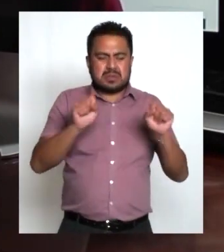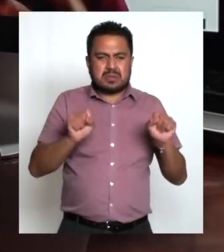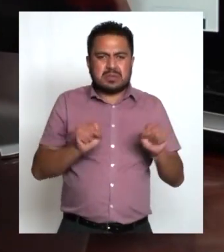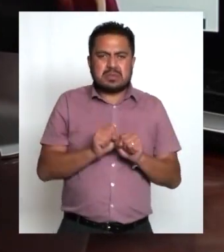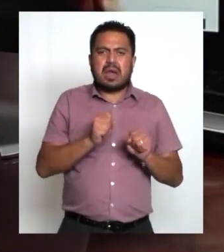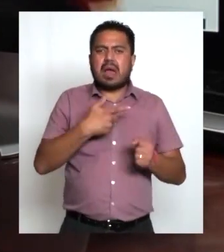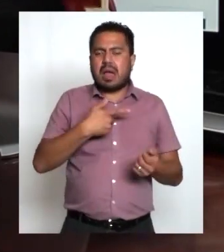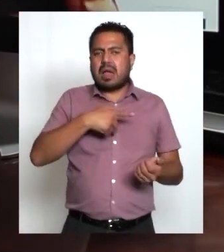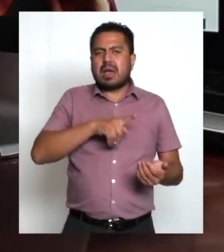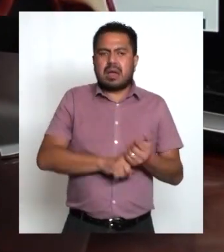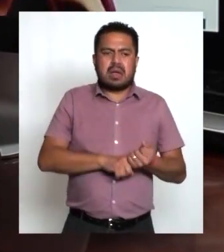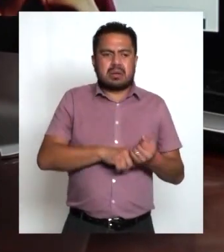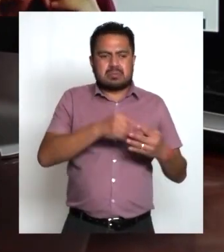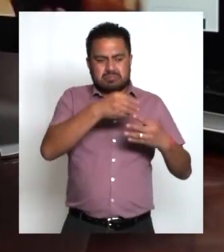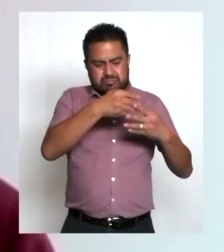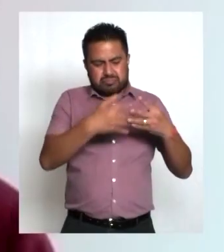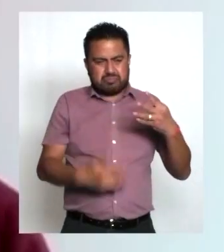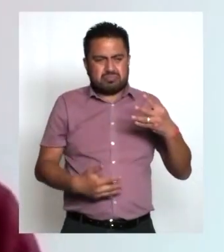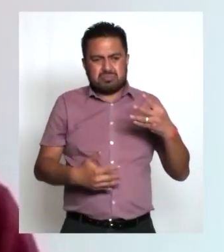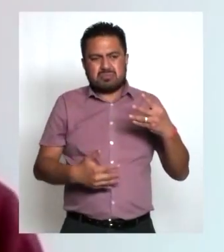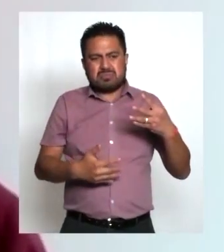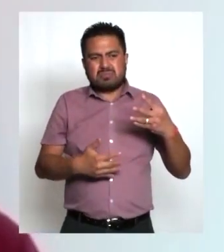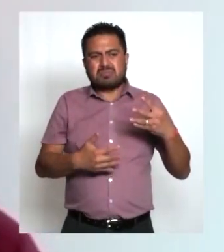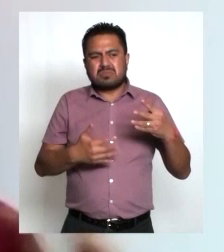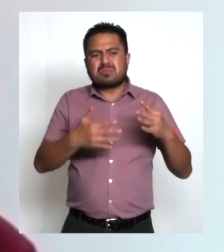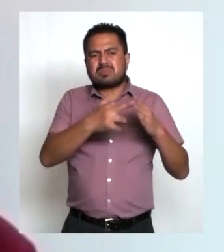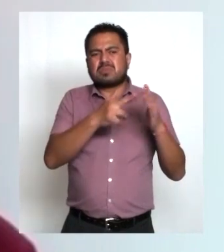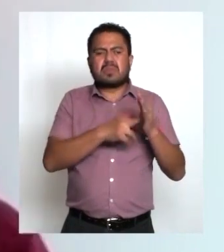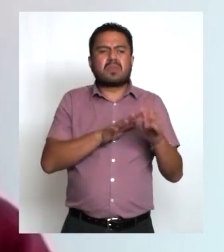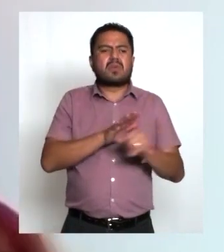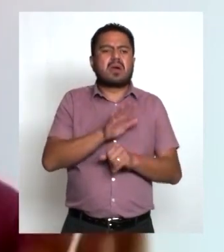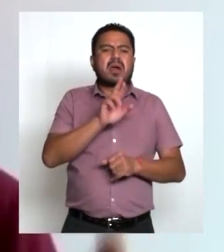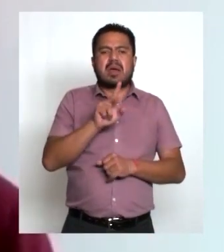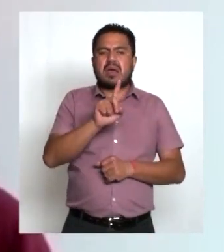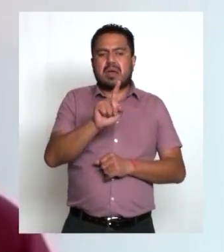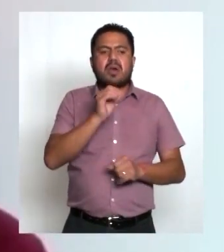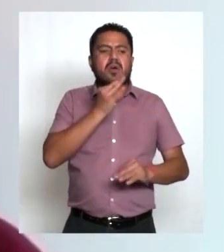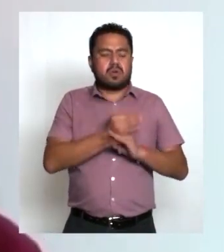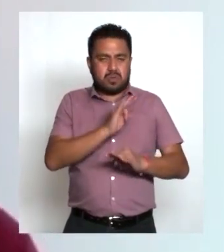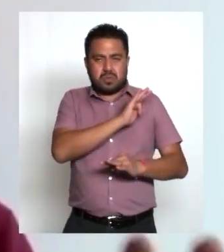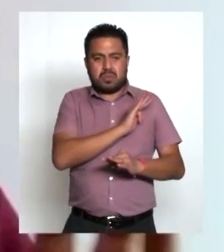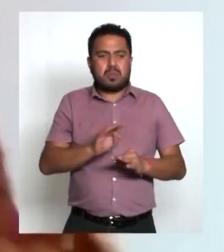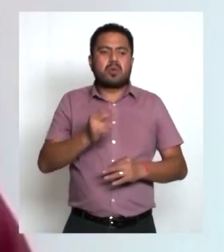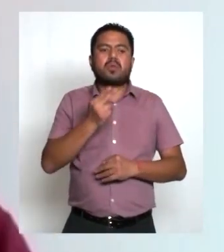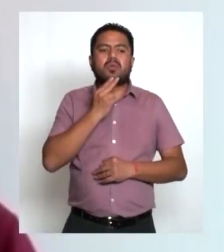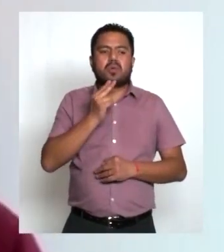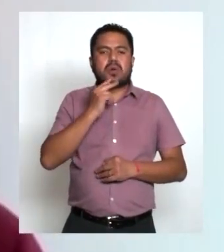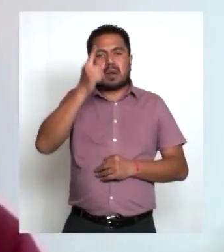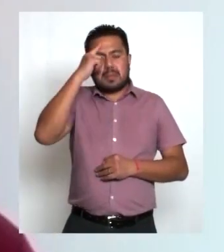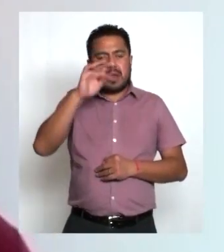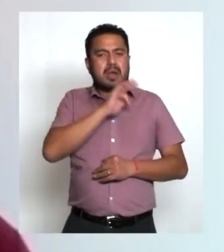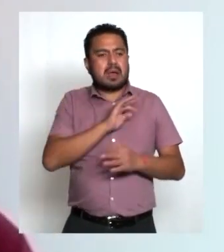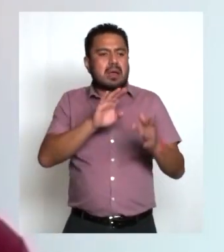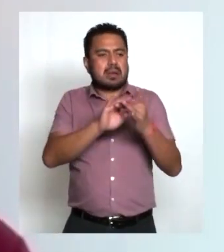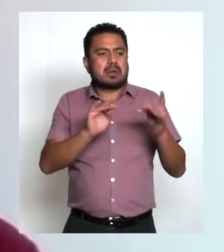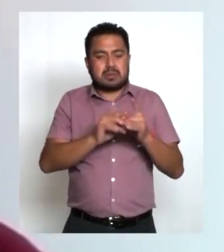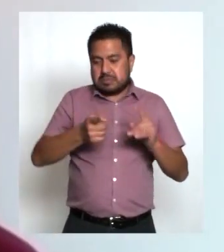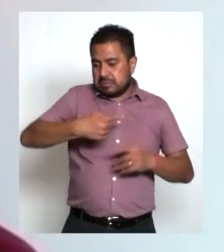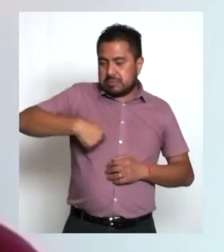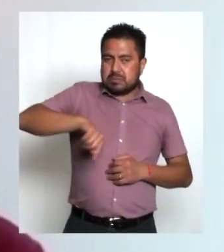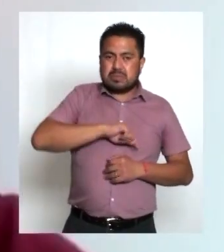un sistema que tiene una serie de símbolos y reglas con los cuales en este caso utilizamos para